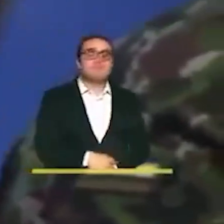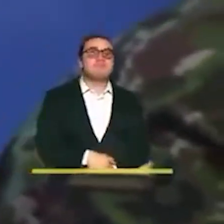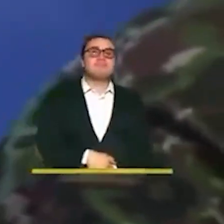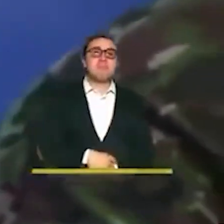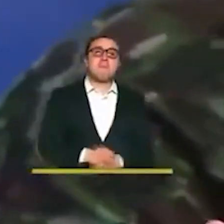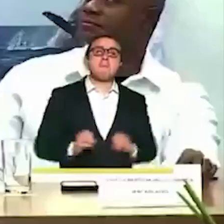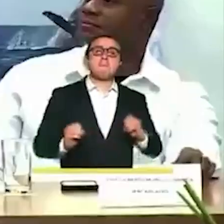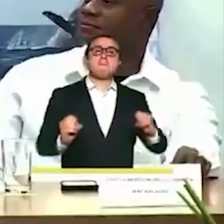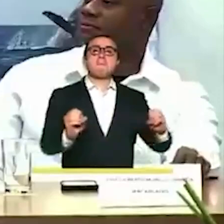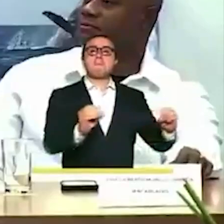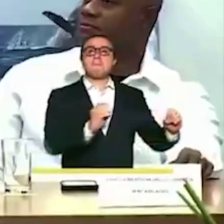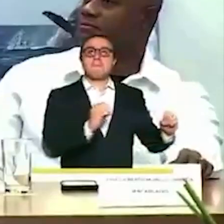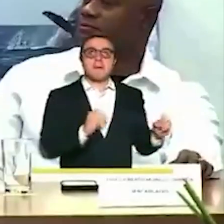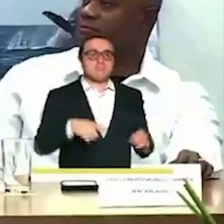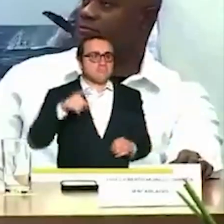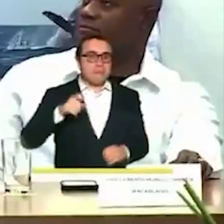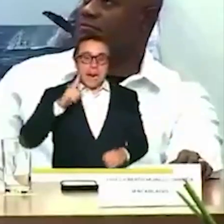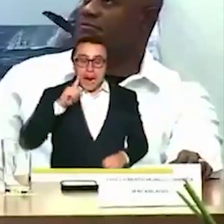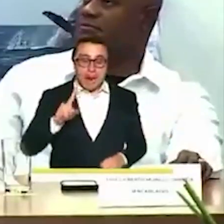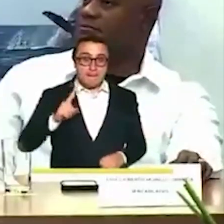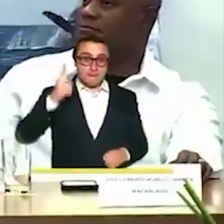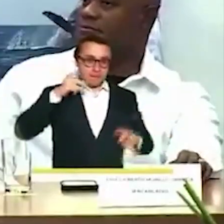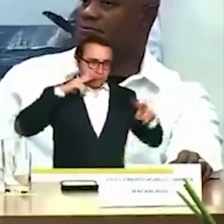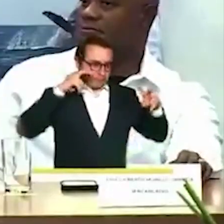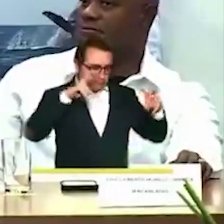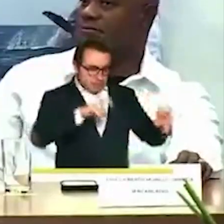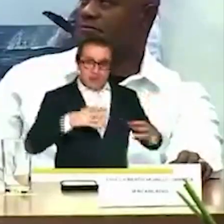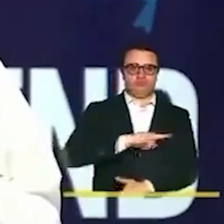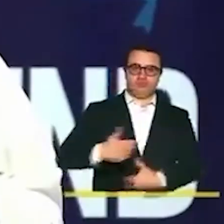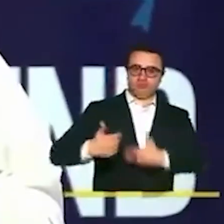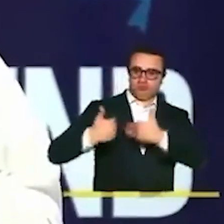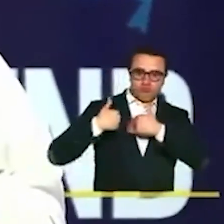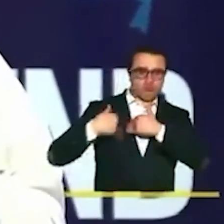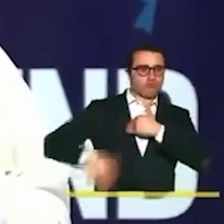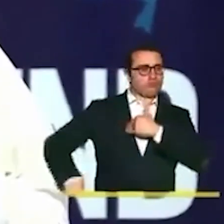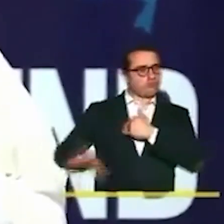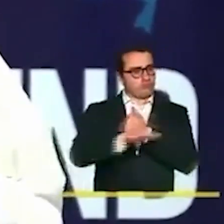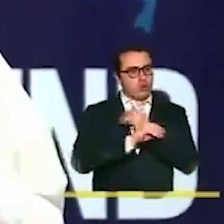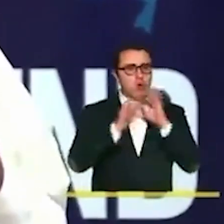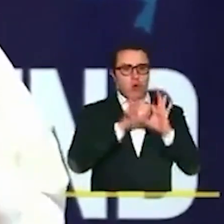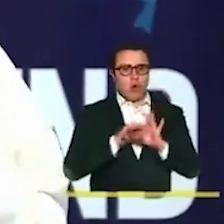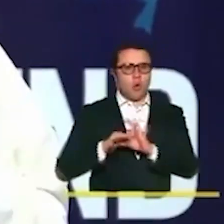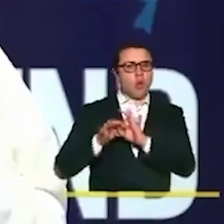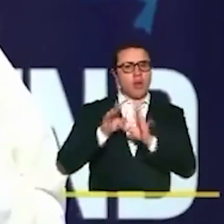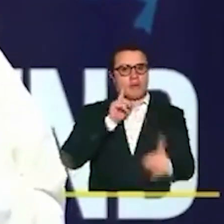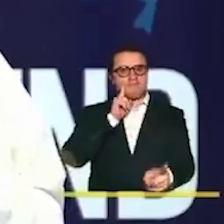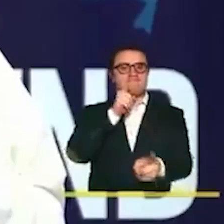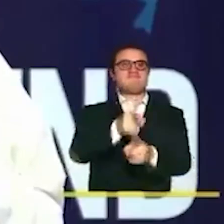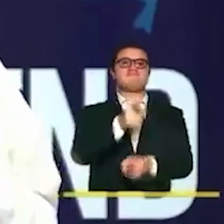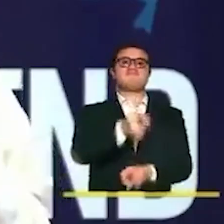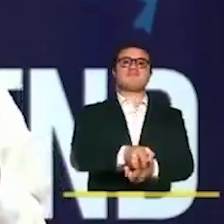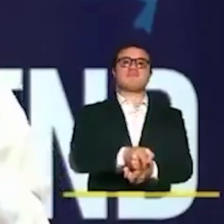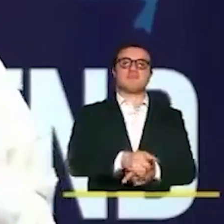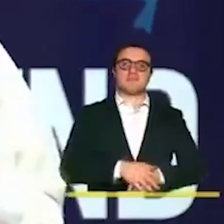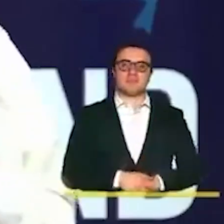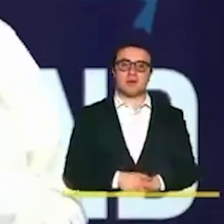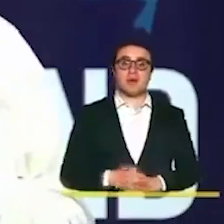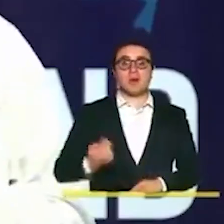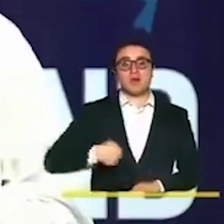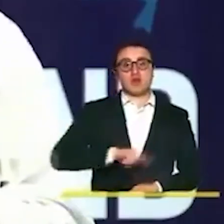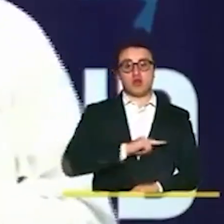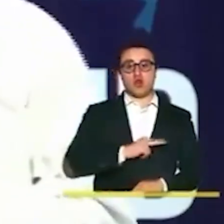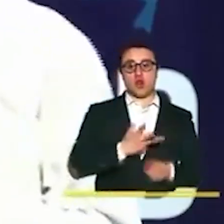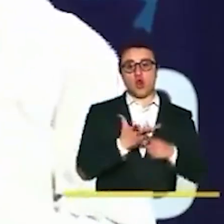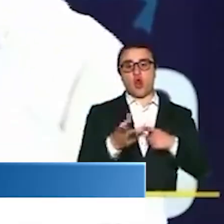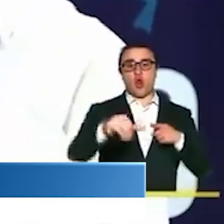los gobernadores a llevar transformaciones a otras zonas del país. Como gobernantes del Ejecutivo, no podemos resolver lo